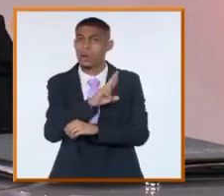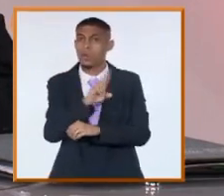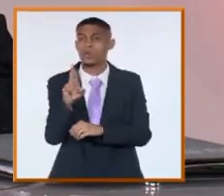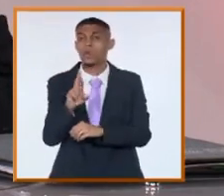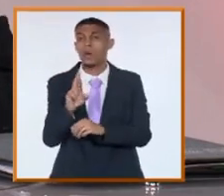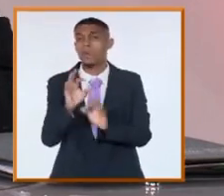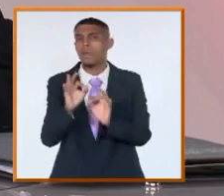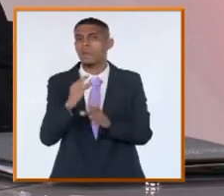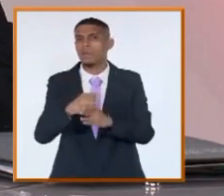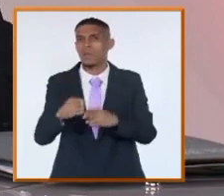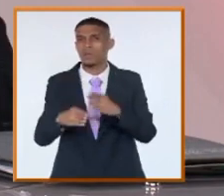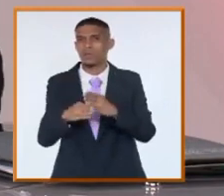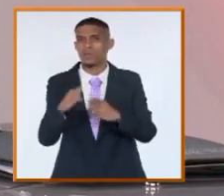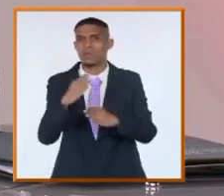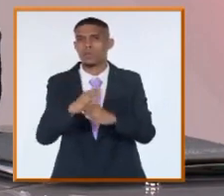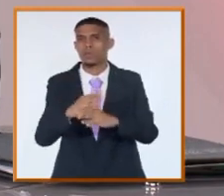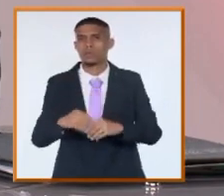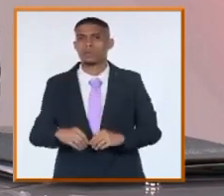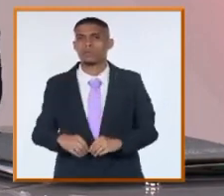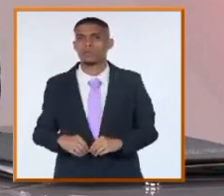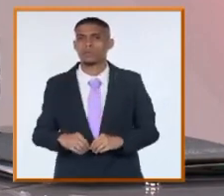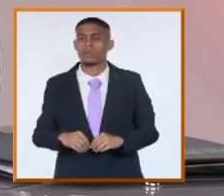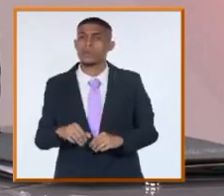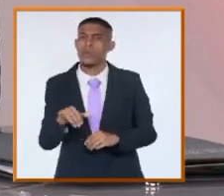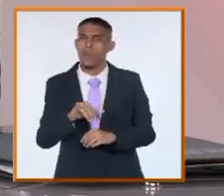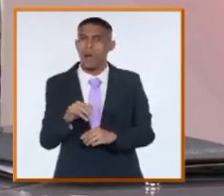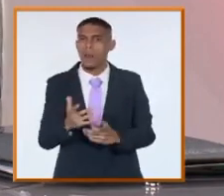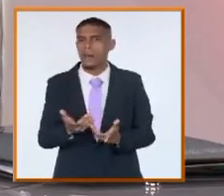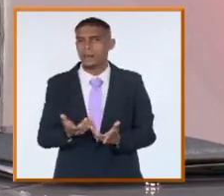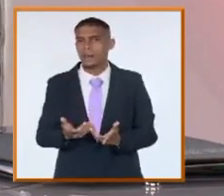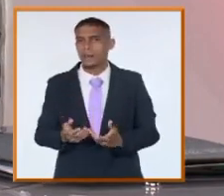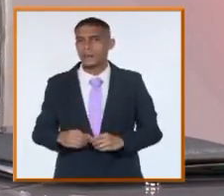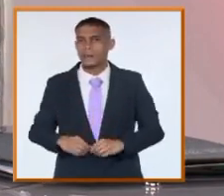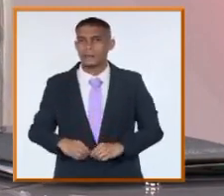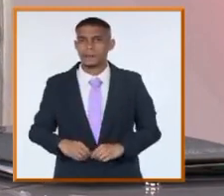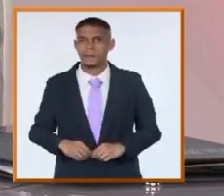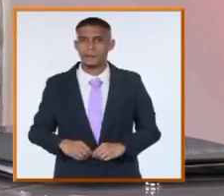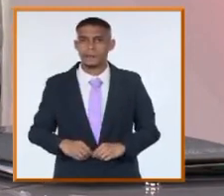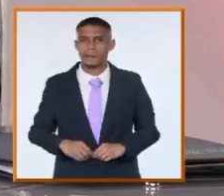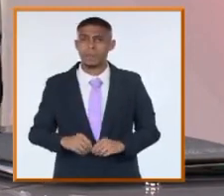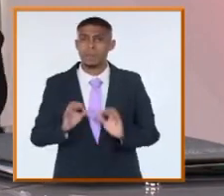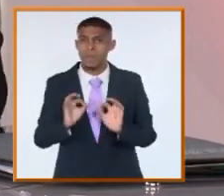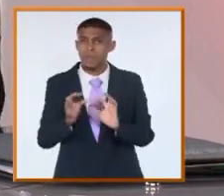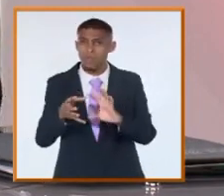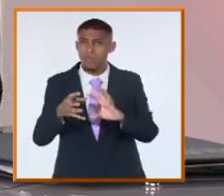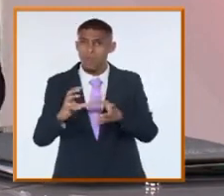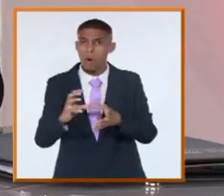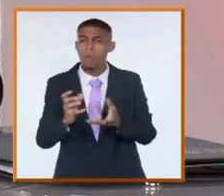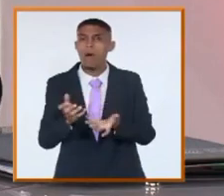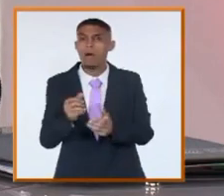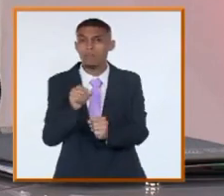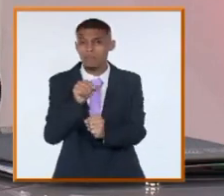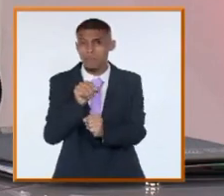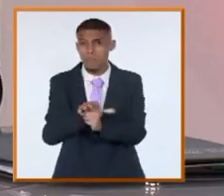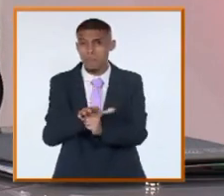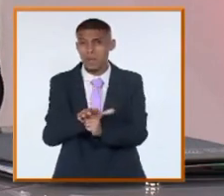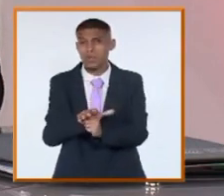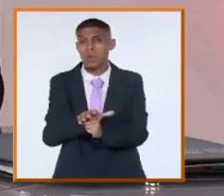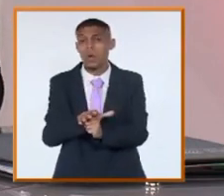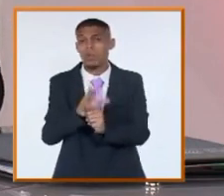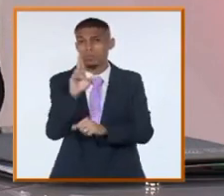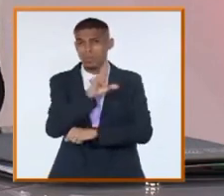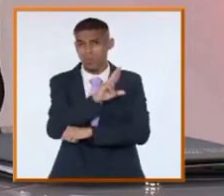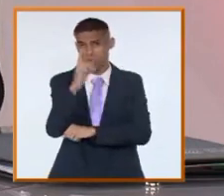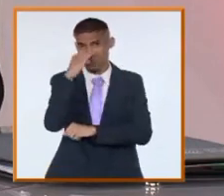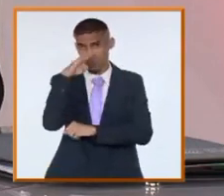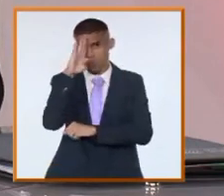decide en algún momento y es parte también de esa manera en que desde el inicio mismo de la